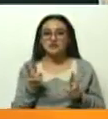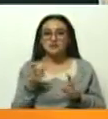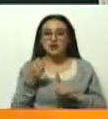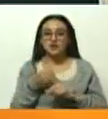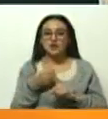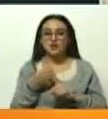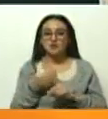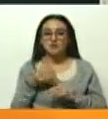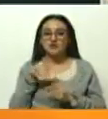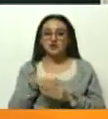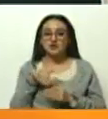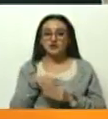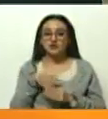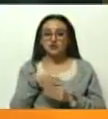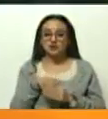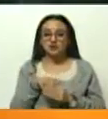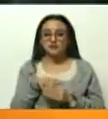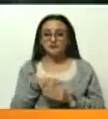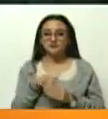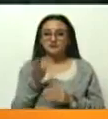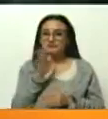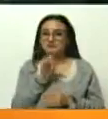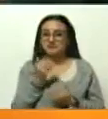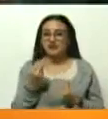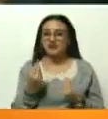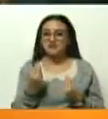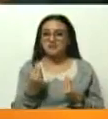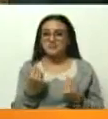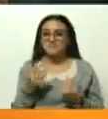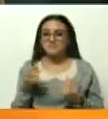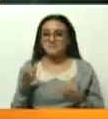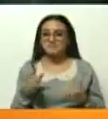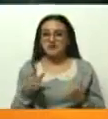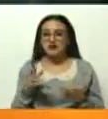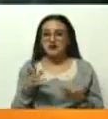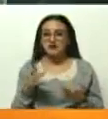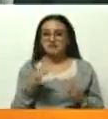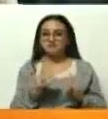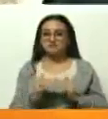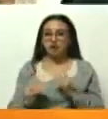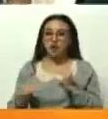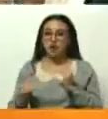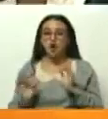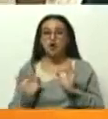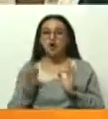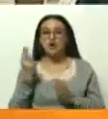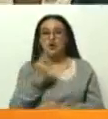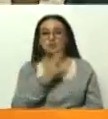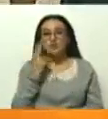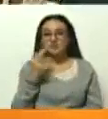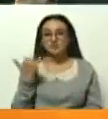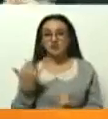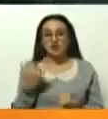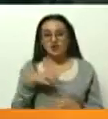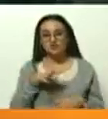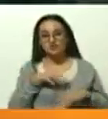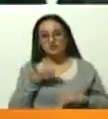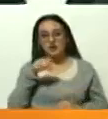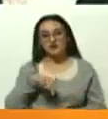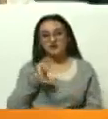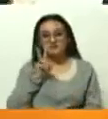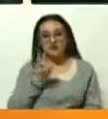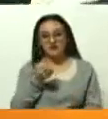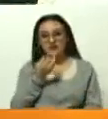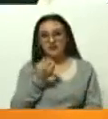lucha electoral, sin tener que dar paso a lo que debe ser la desestabilización, y es el compromiso que hoy venimos a asumir aquí en el Palacio